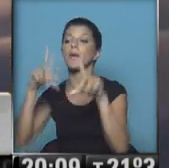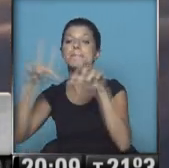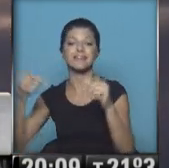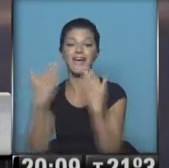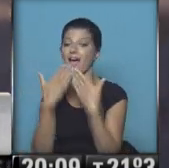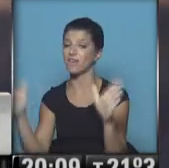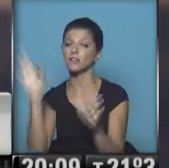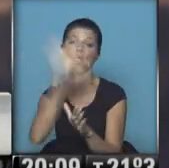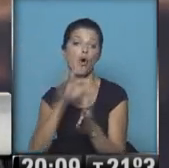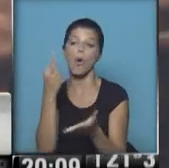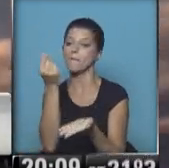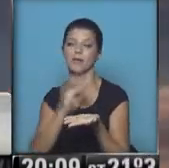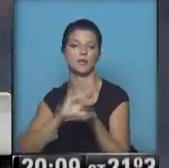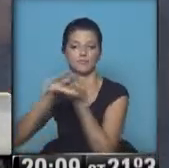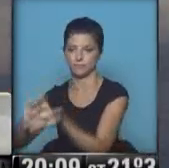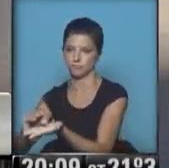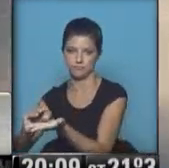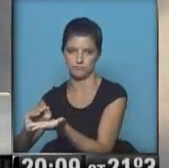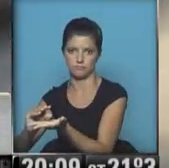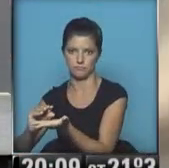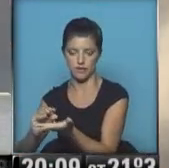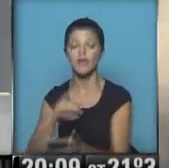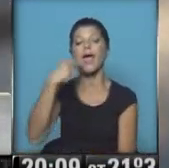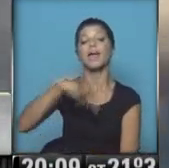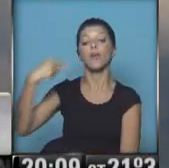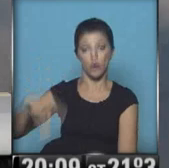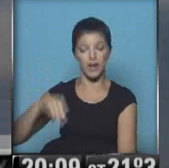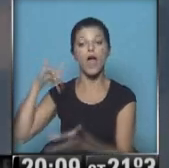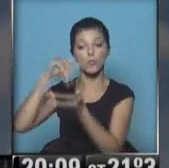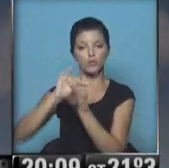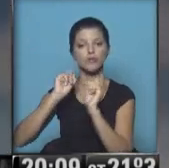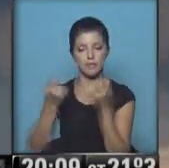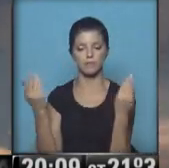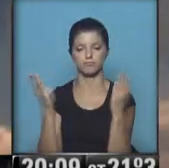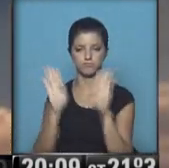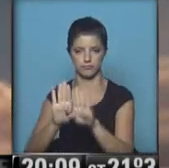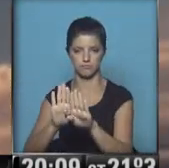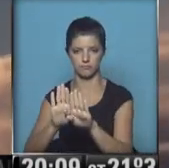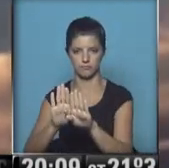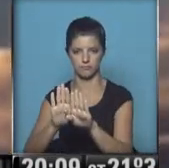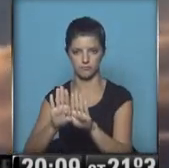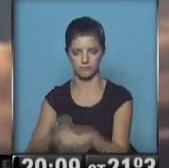abiertos o devolución. En Neuquén, el aeropuerto permanece cerrado.